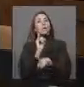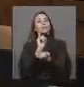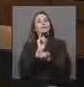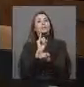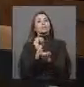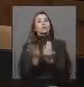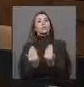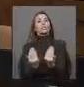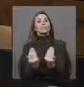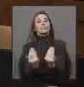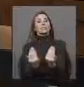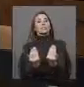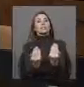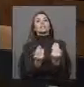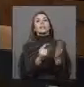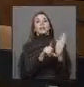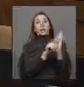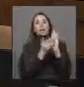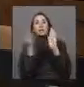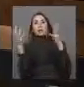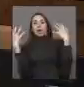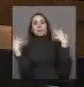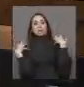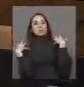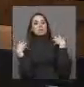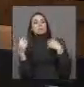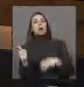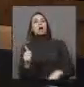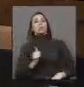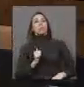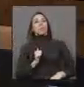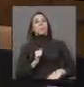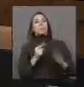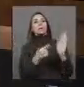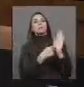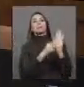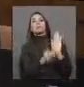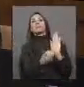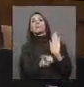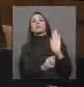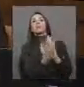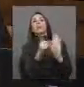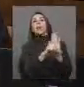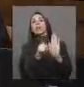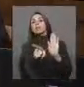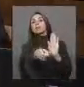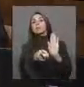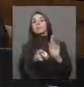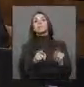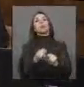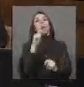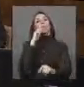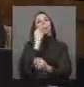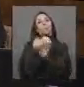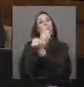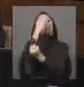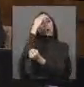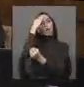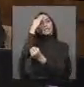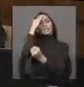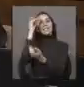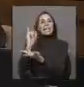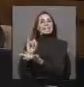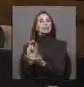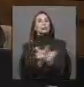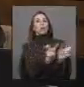esté dotado de los medios efectivos para hacer cumplir estas nuevas regulaciones. Sin una verdadera policía que haga cumplir la ley,